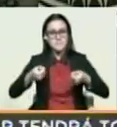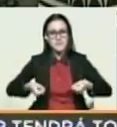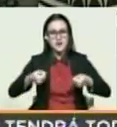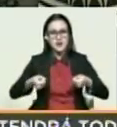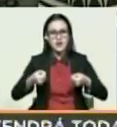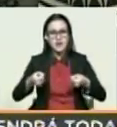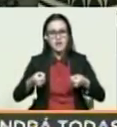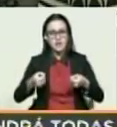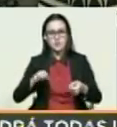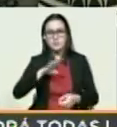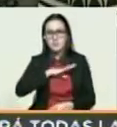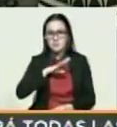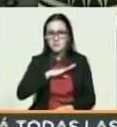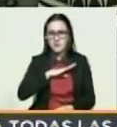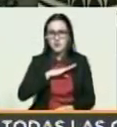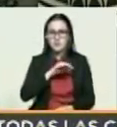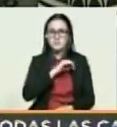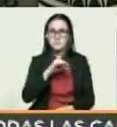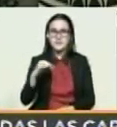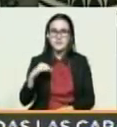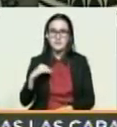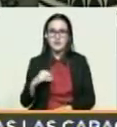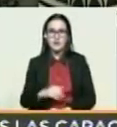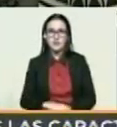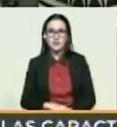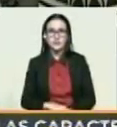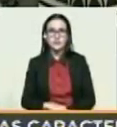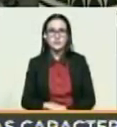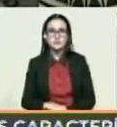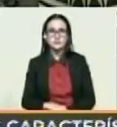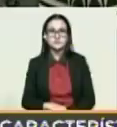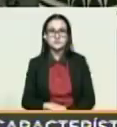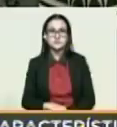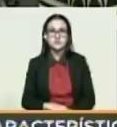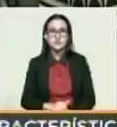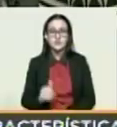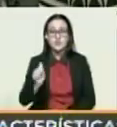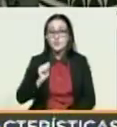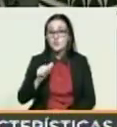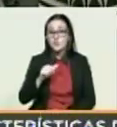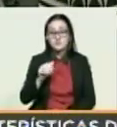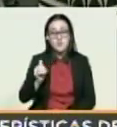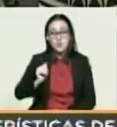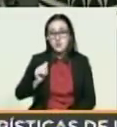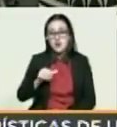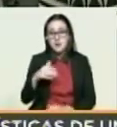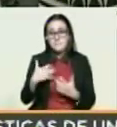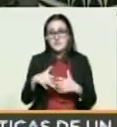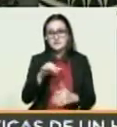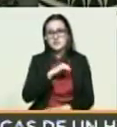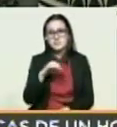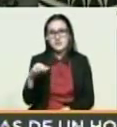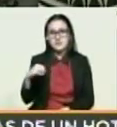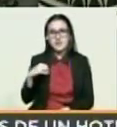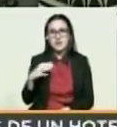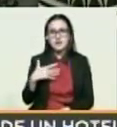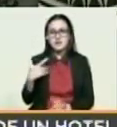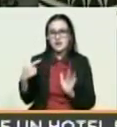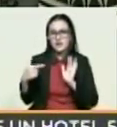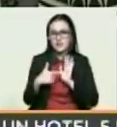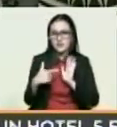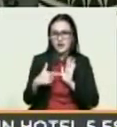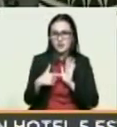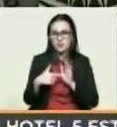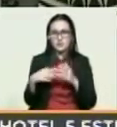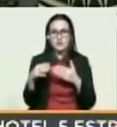títulos valores para los privados es decir cualquier empresa privada que requiera emitir deuda en